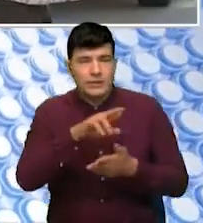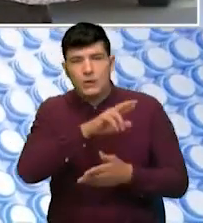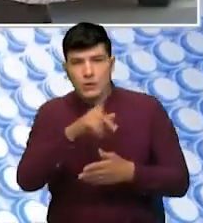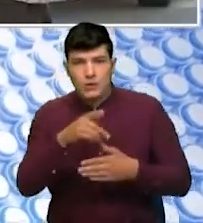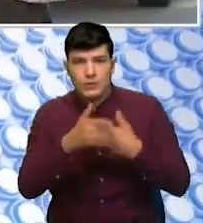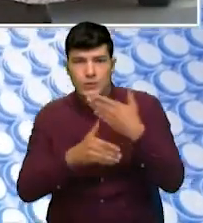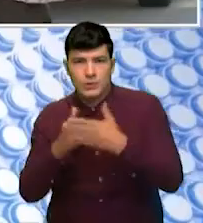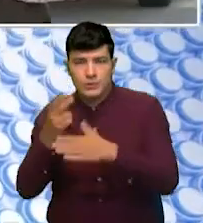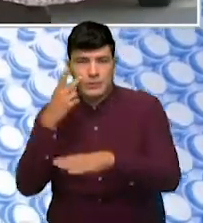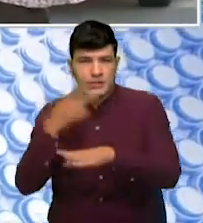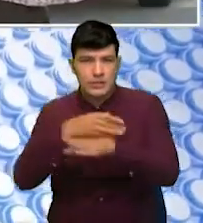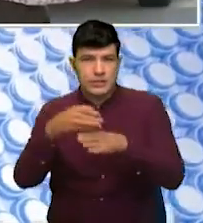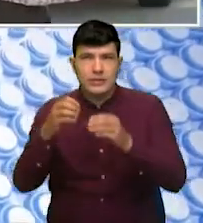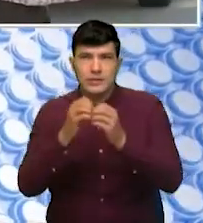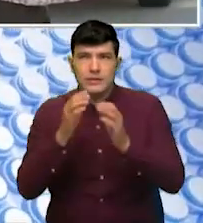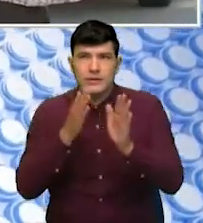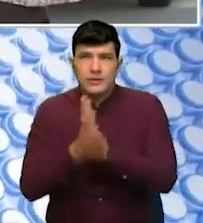ustedes compañeros en estudio